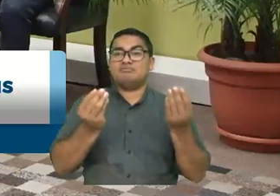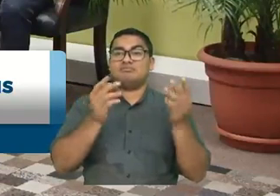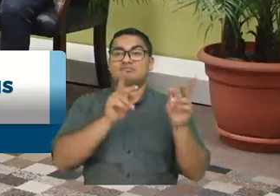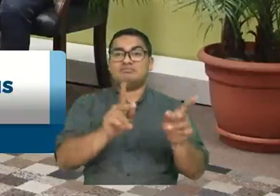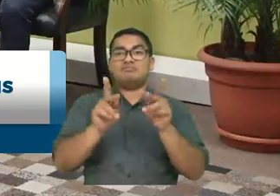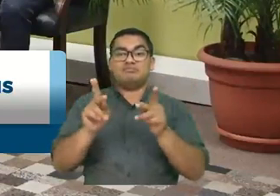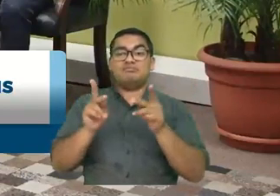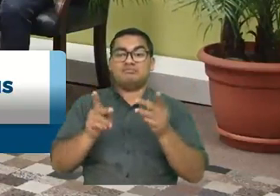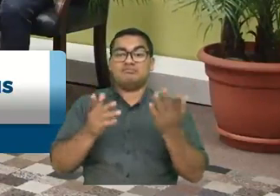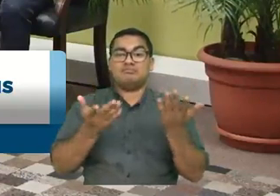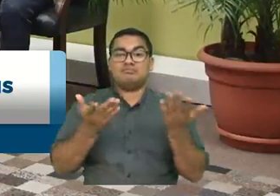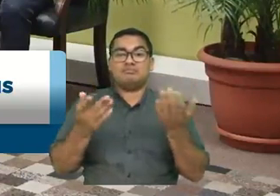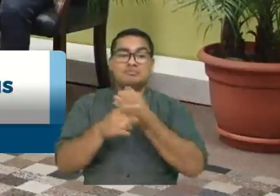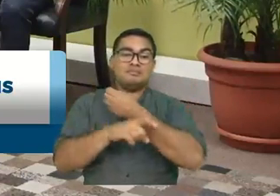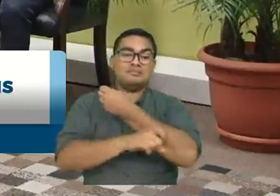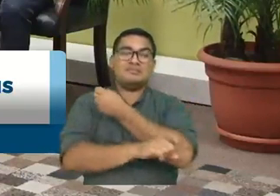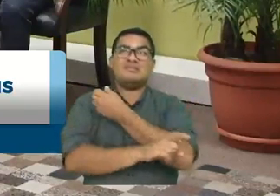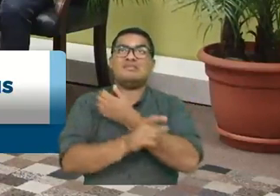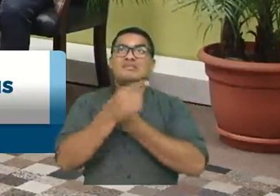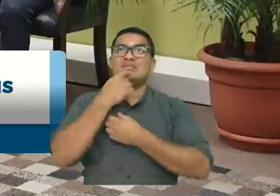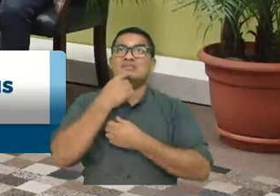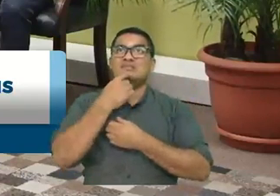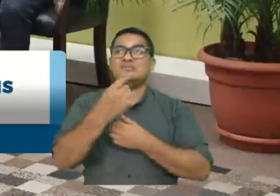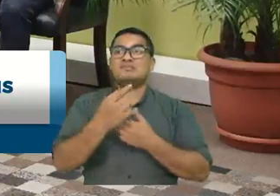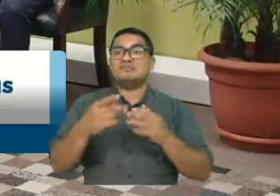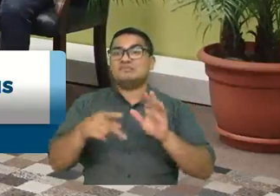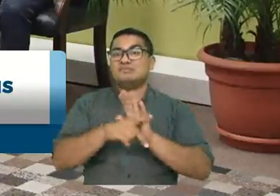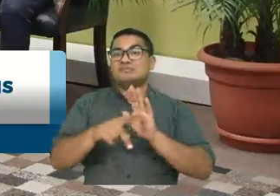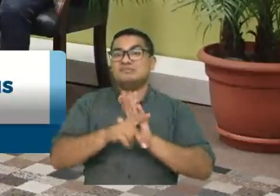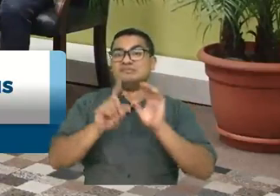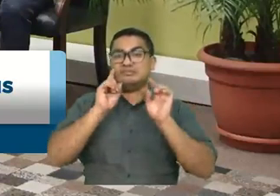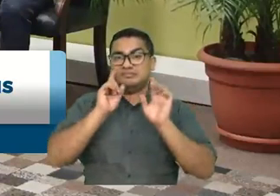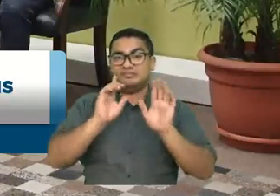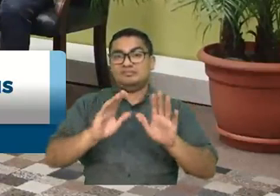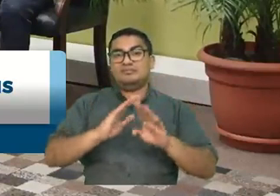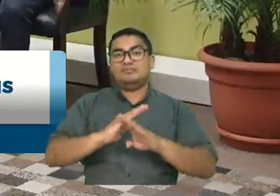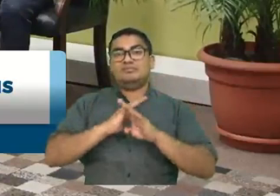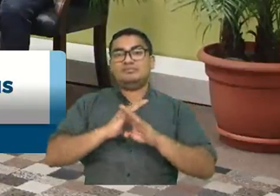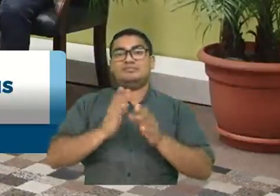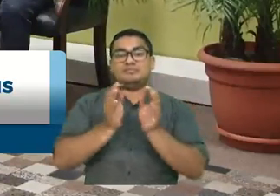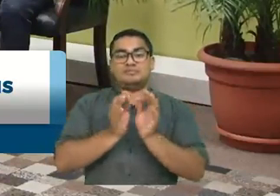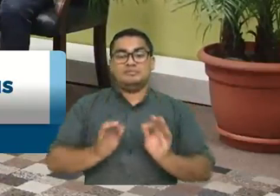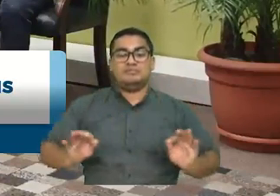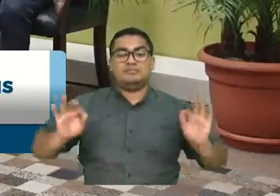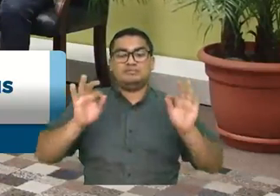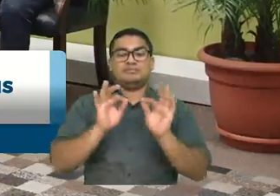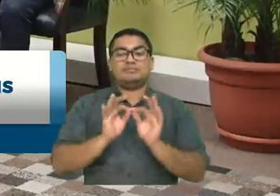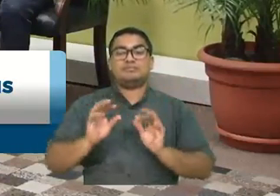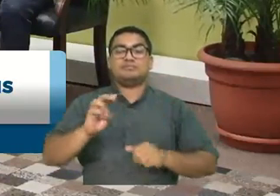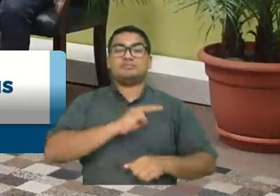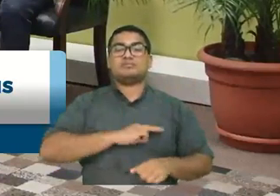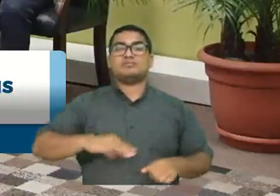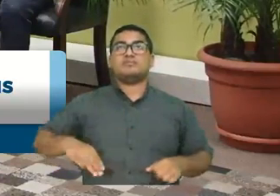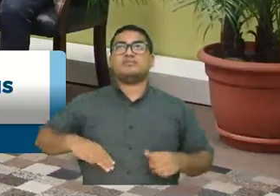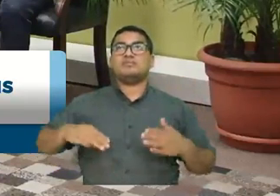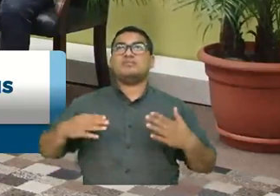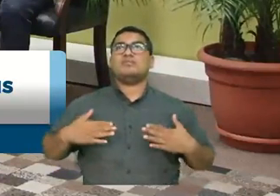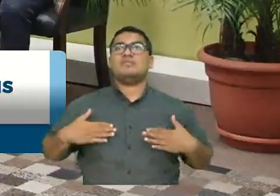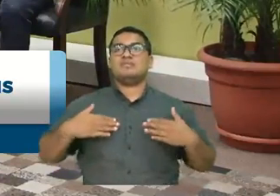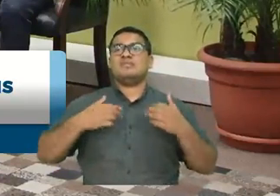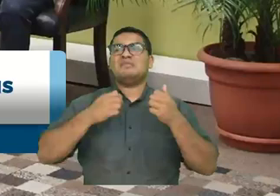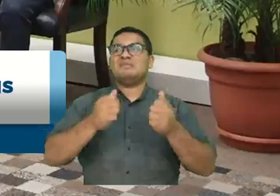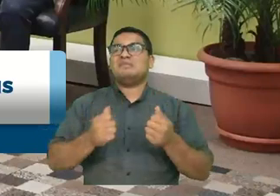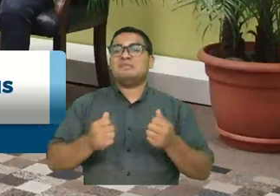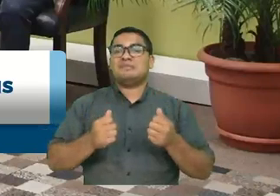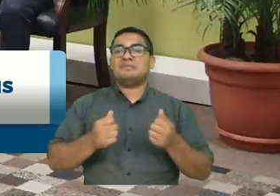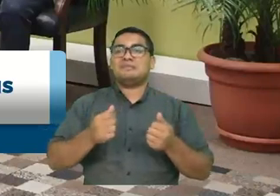población de roedores va a disminuir en mayor proporción, ¿verdad? Uh-huh. Eso es muy importante. Nuestro Ministerio de Salud, nuestro modelo de salud, ha